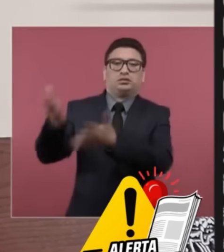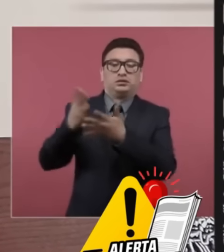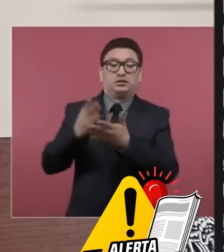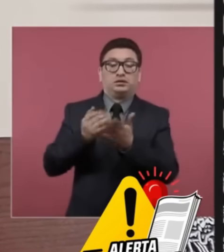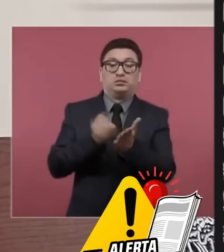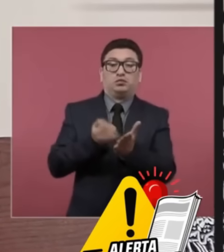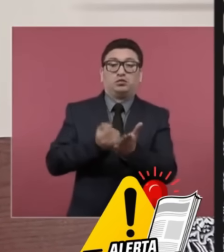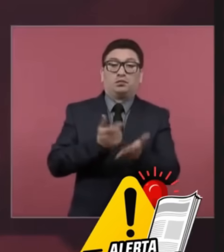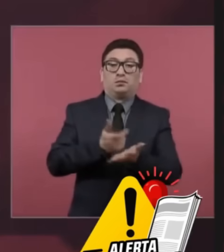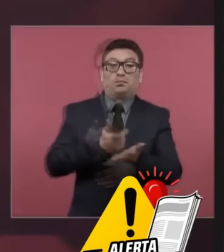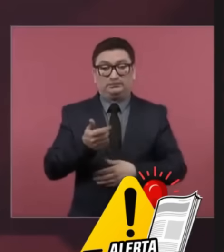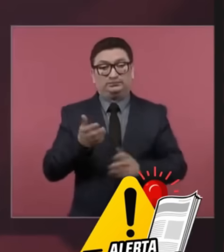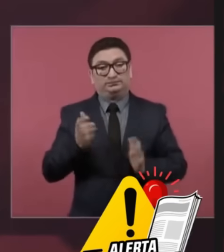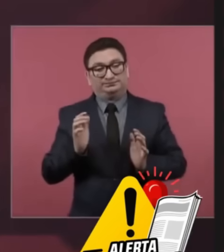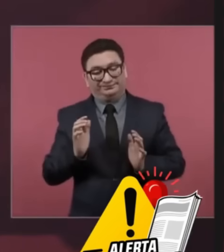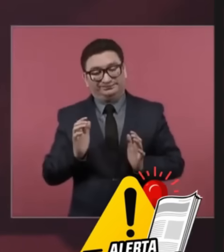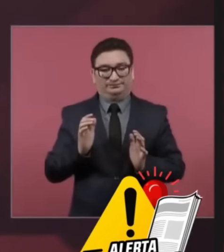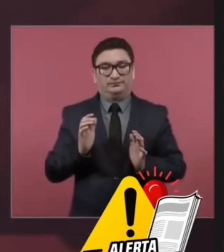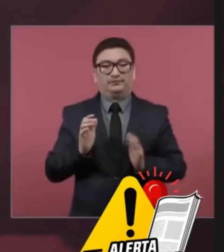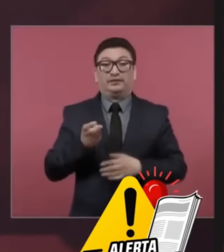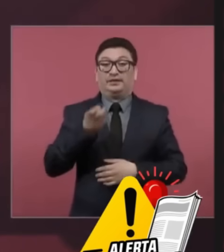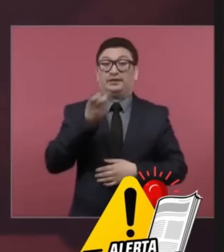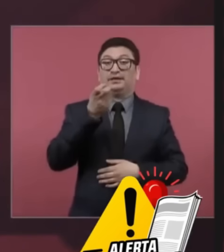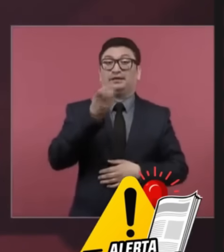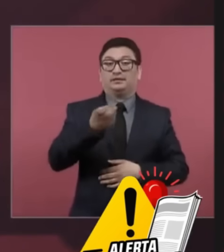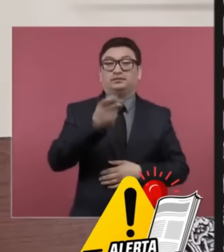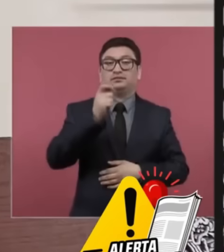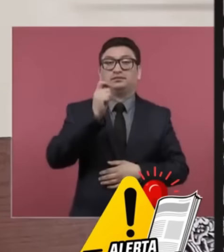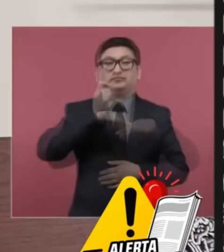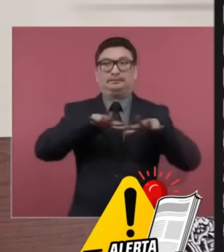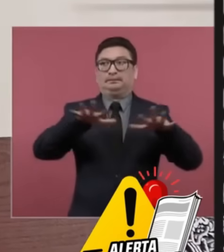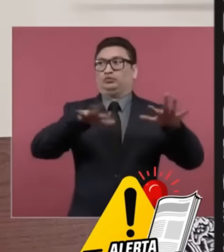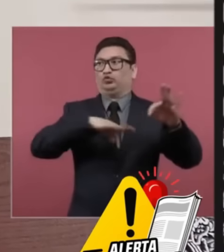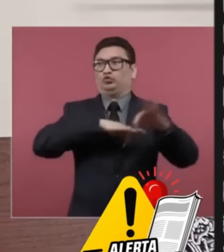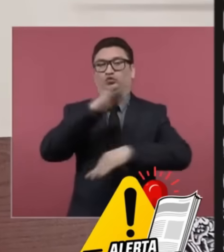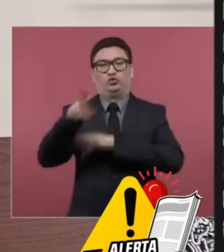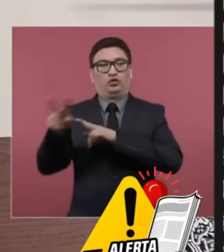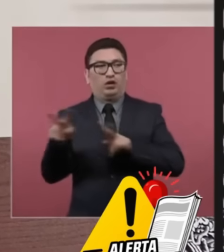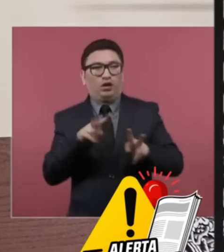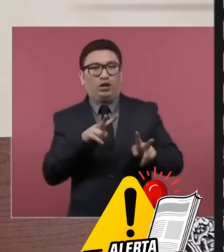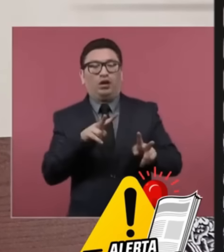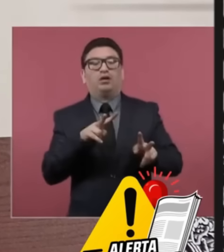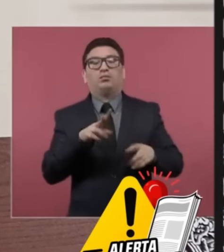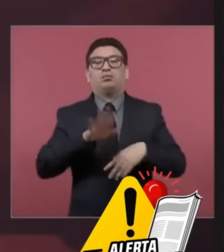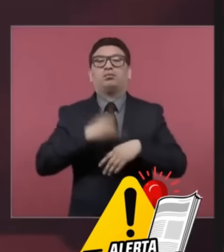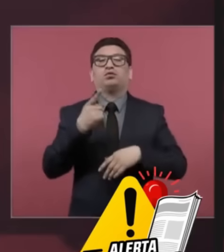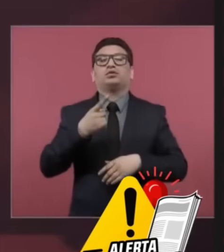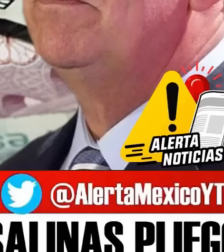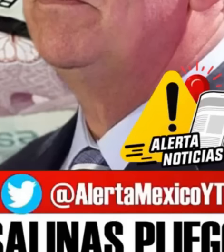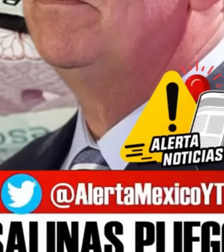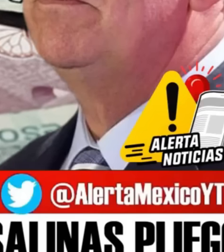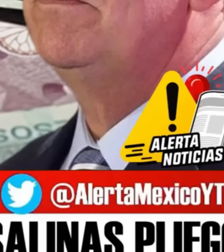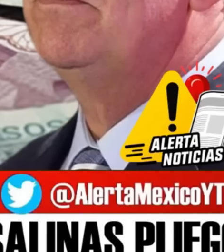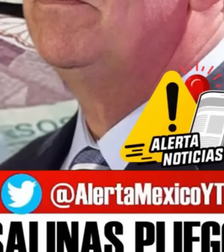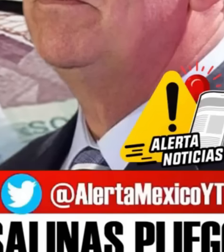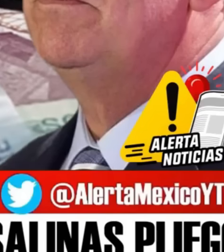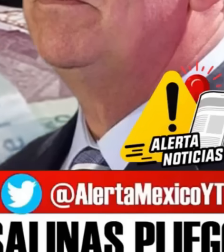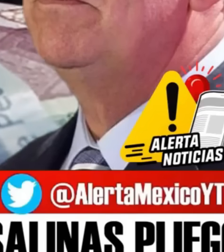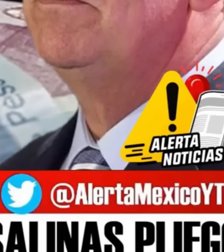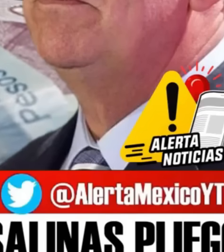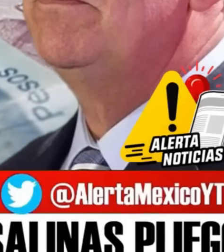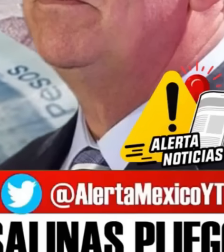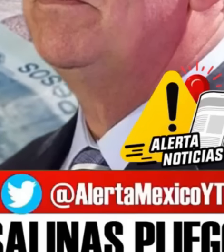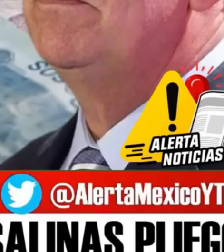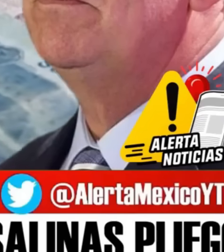el pago de impuestos, pues eso se convierte en un escándalo, porque nosotros no nos vamos a quedar callados. Asegura